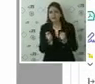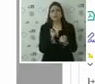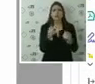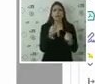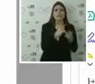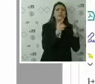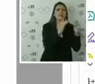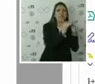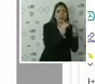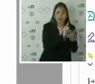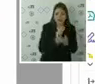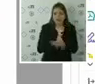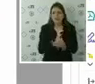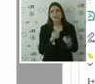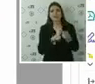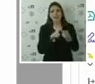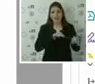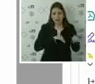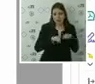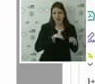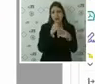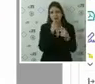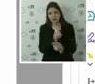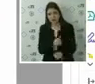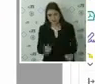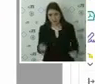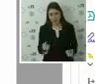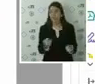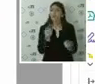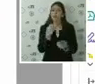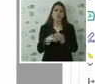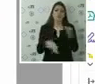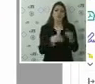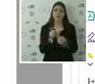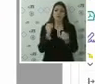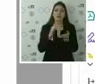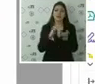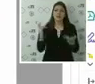del hogar, e incluso de seguir trabajando. Y con esto yo concluyo. Muchas gracias.